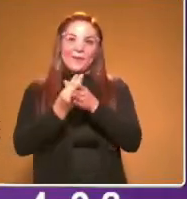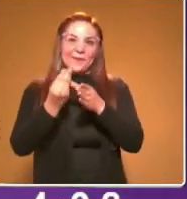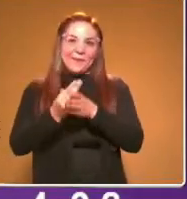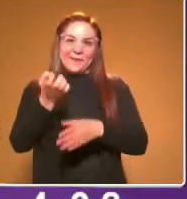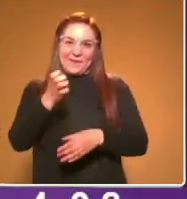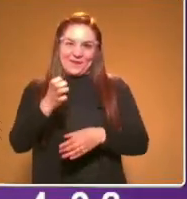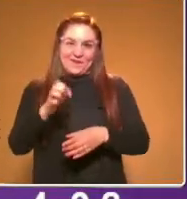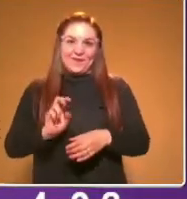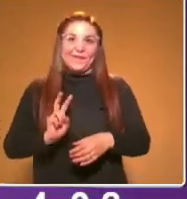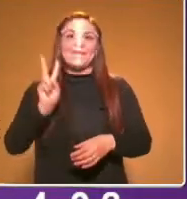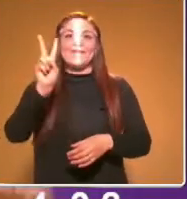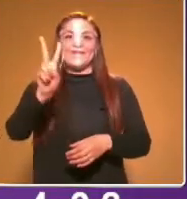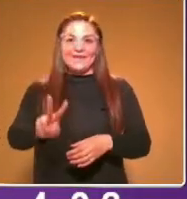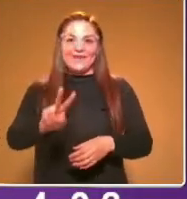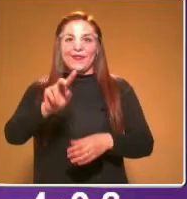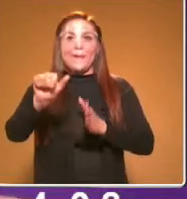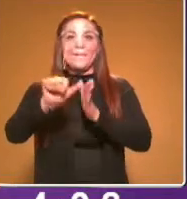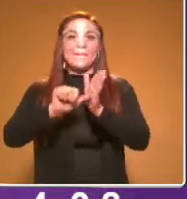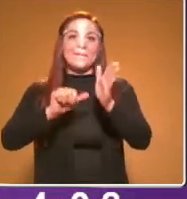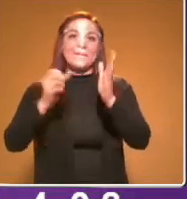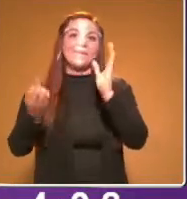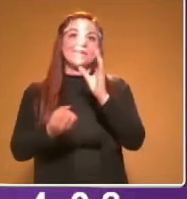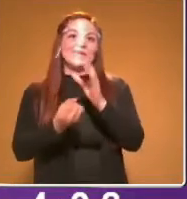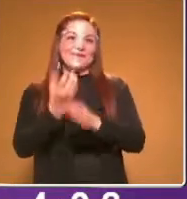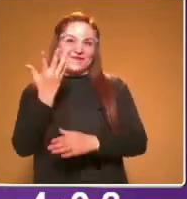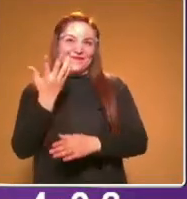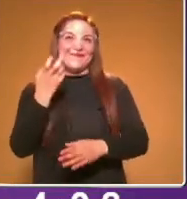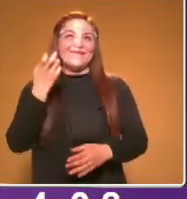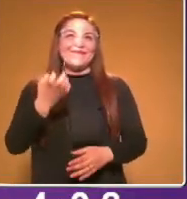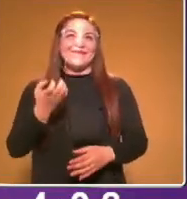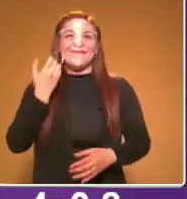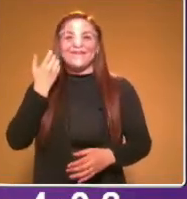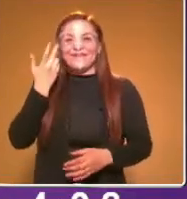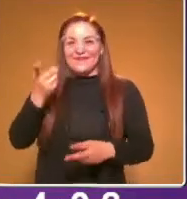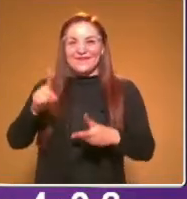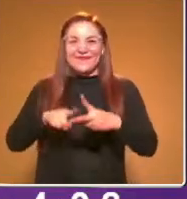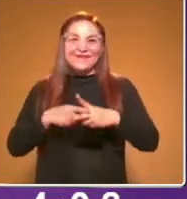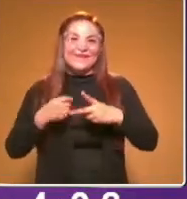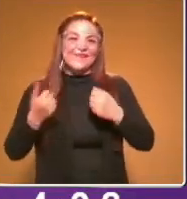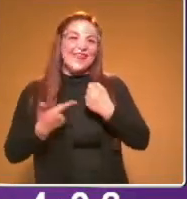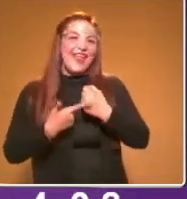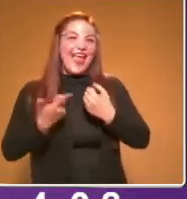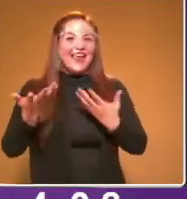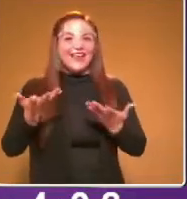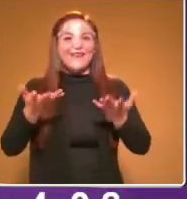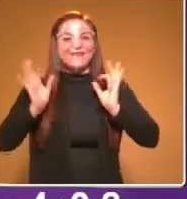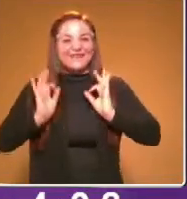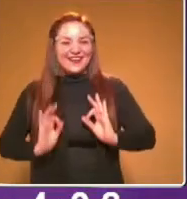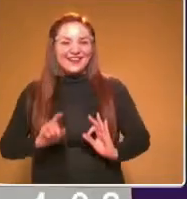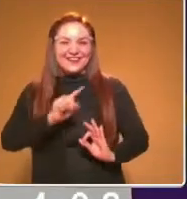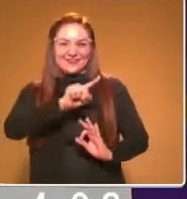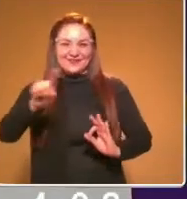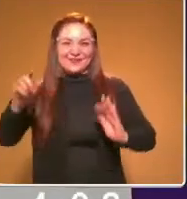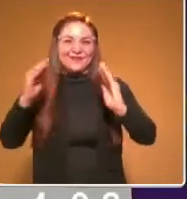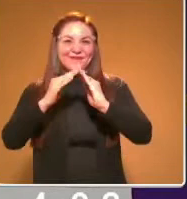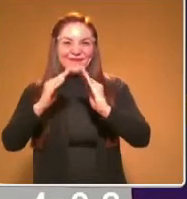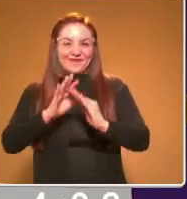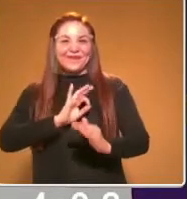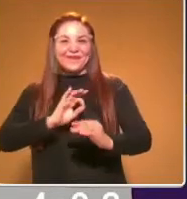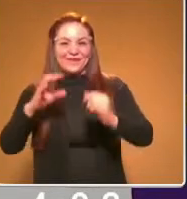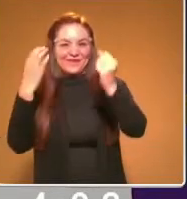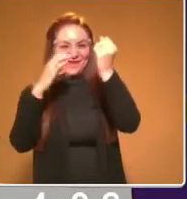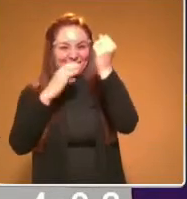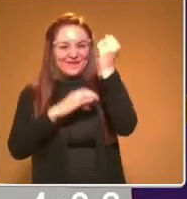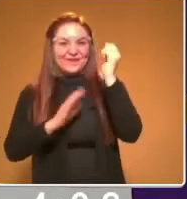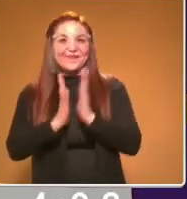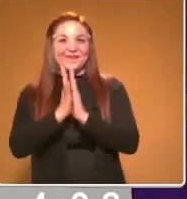siguiente viernes nos veremos con un mes nuevo. Y pues quisimos empezar así como que con algo agradable, algo light, para que los niños ahí empezaran a participar. Y uh-huh.